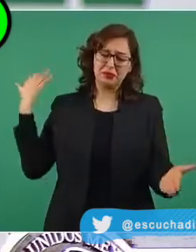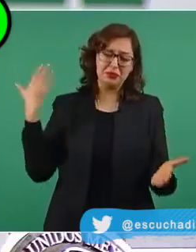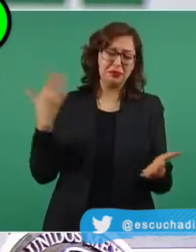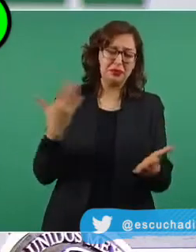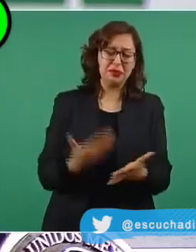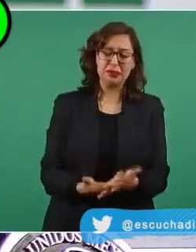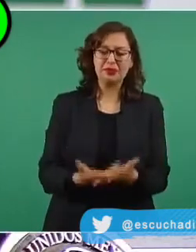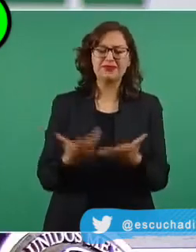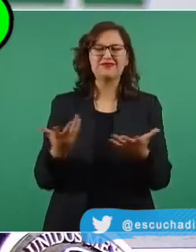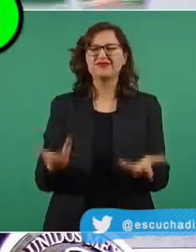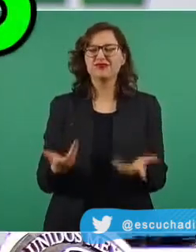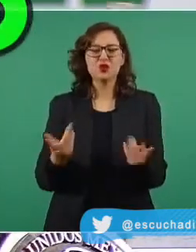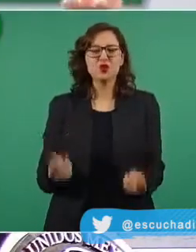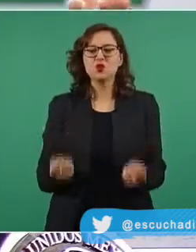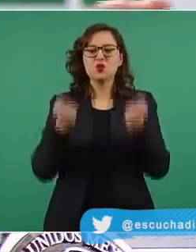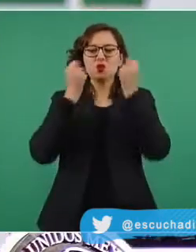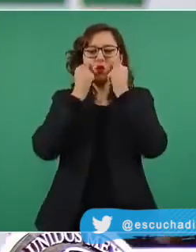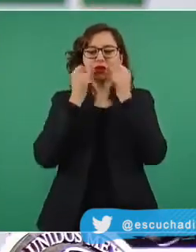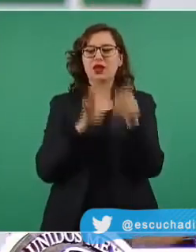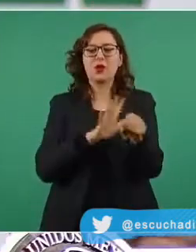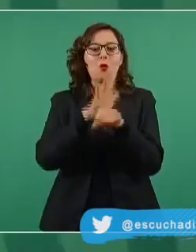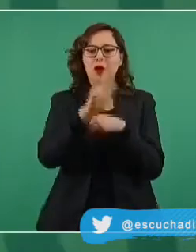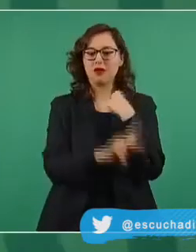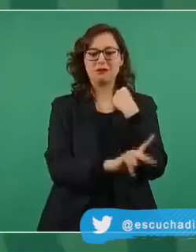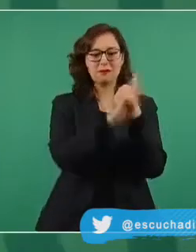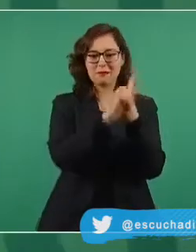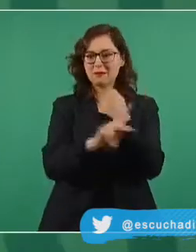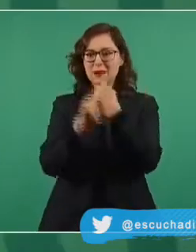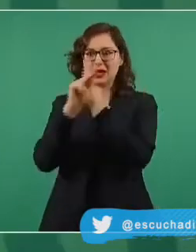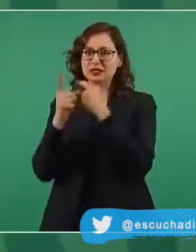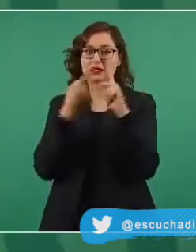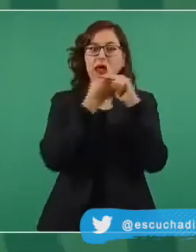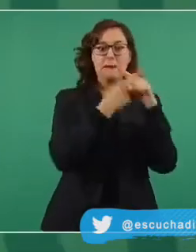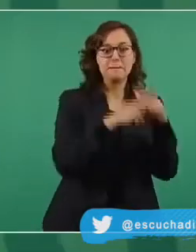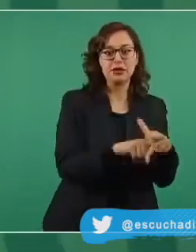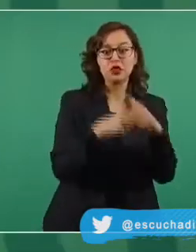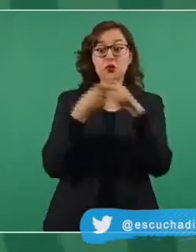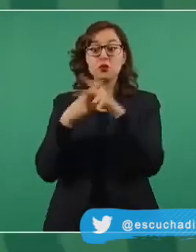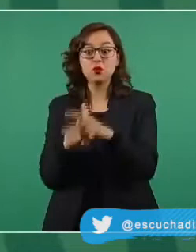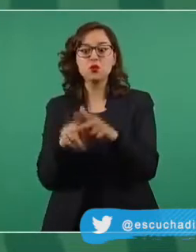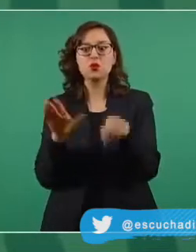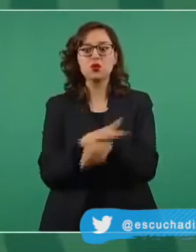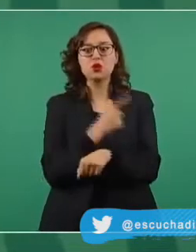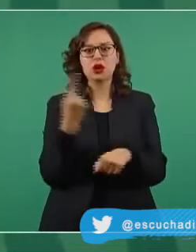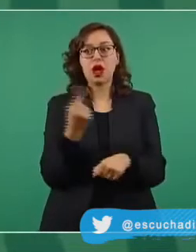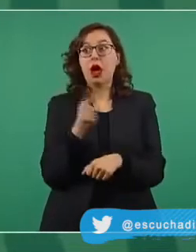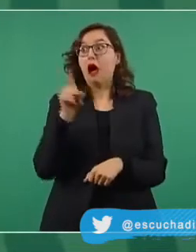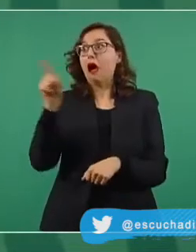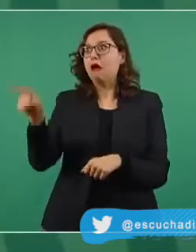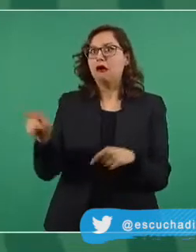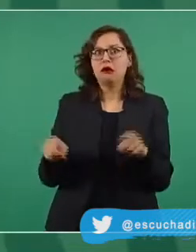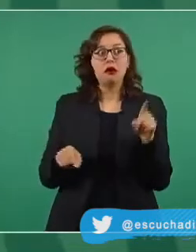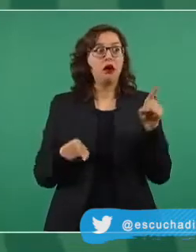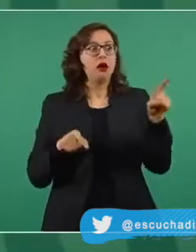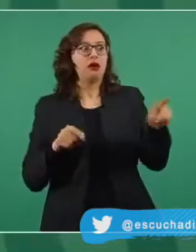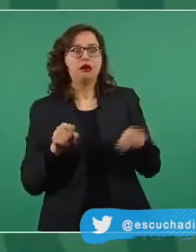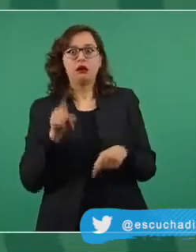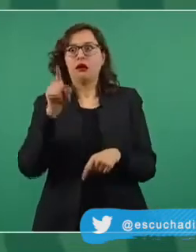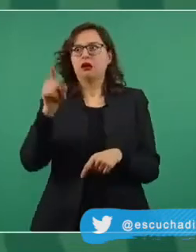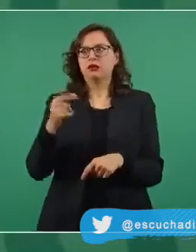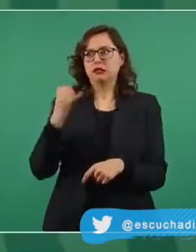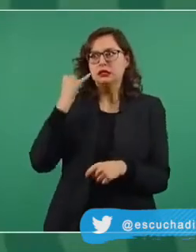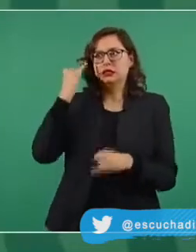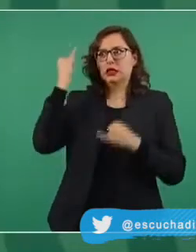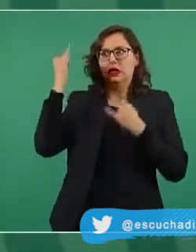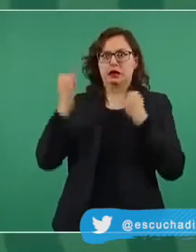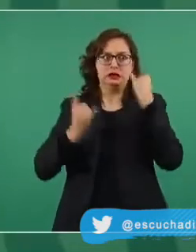comparación con la semana anterior. En las últimas 24 horas, la demanda de camas generales se ubicó en 10% y la de camas con